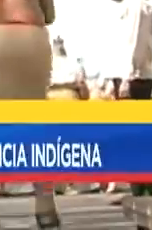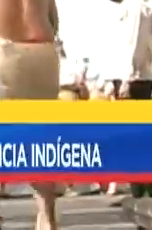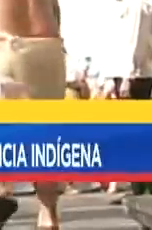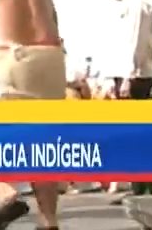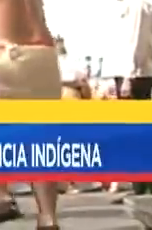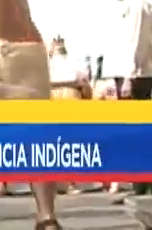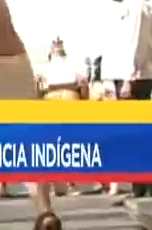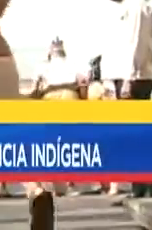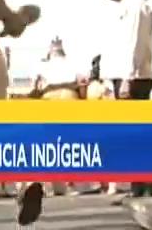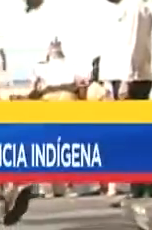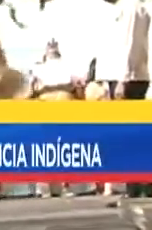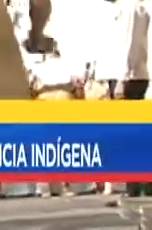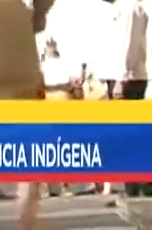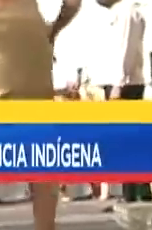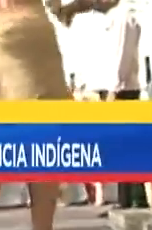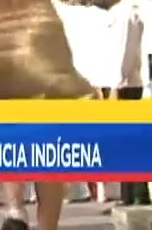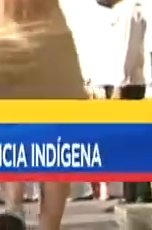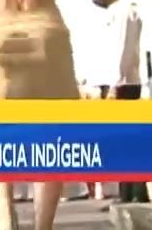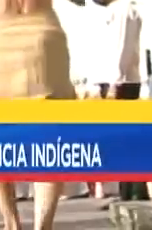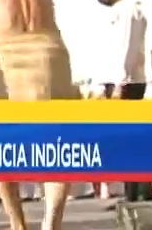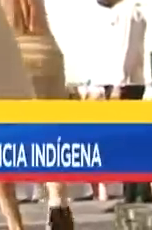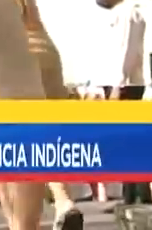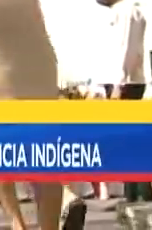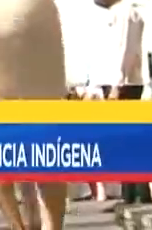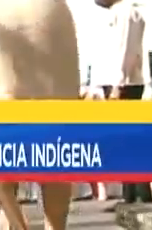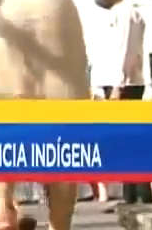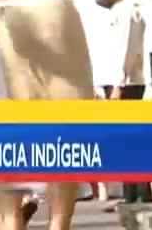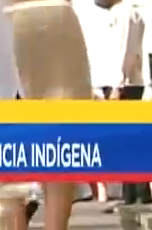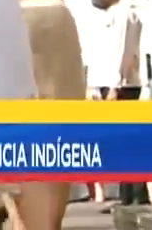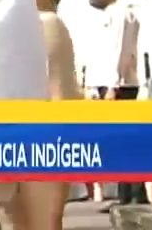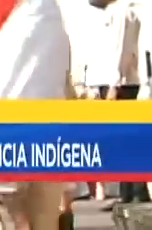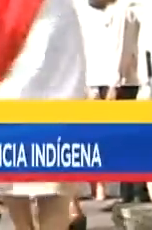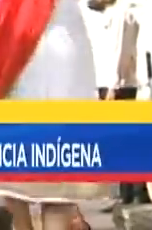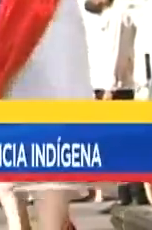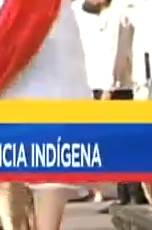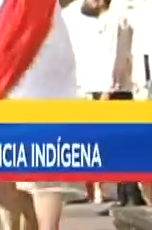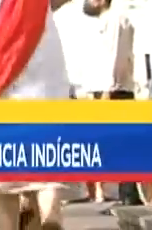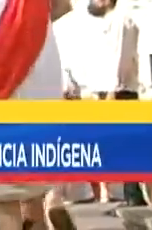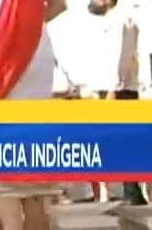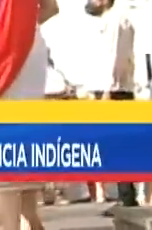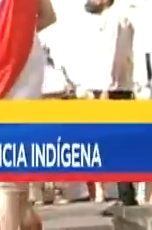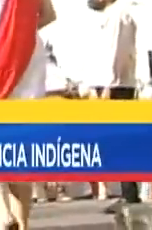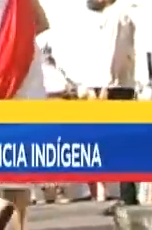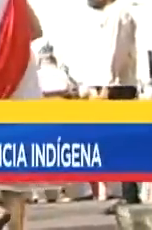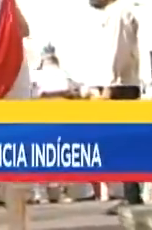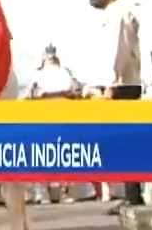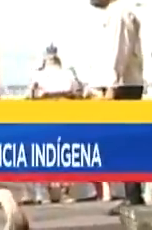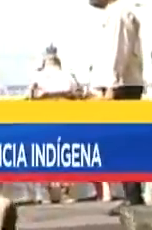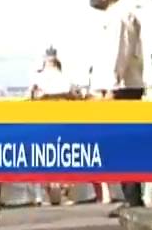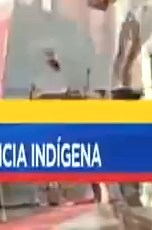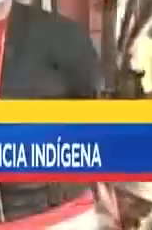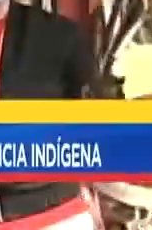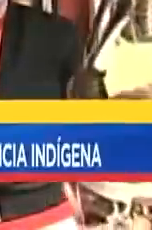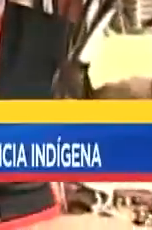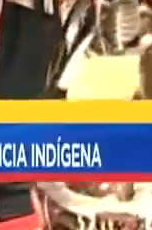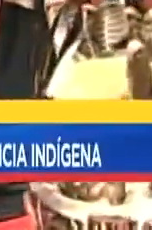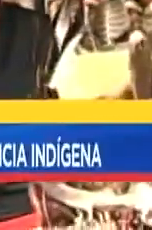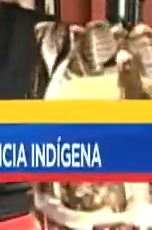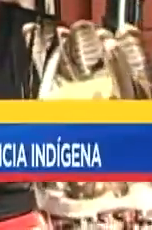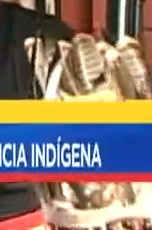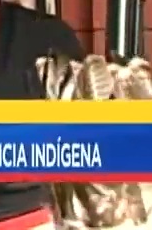estado Lara. Este ritual está basado en sonidos sagrados de los instrumentos cacho de venado, flauta y